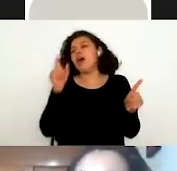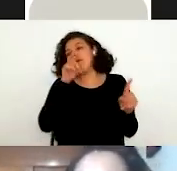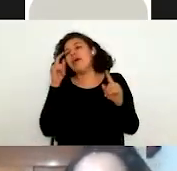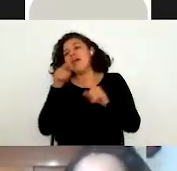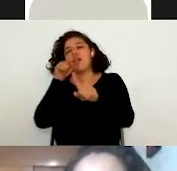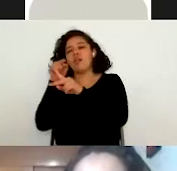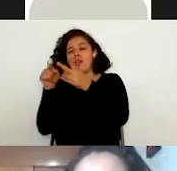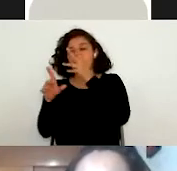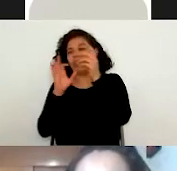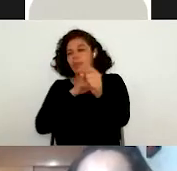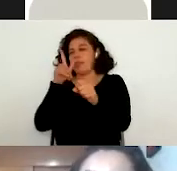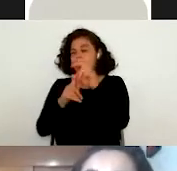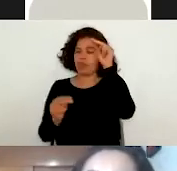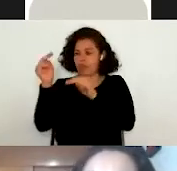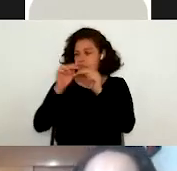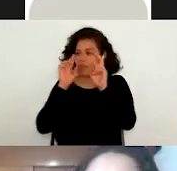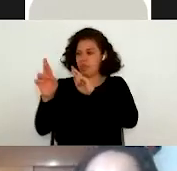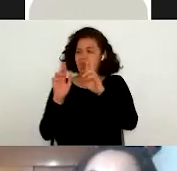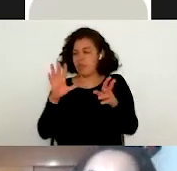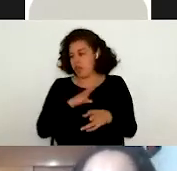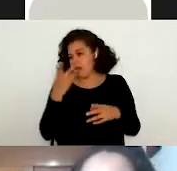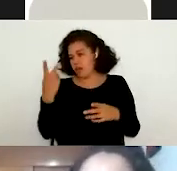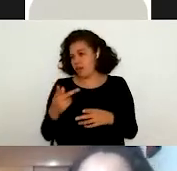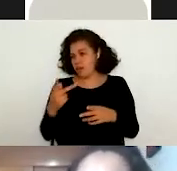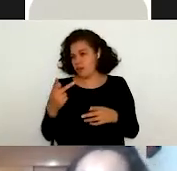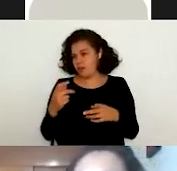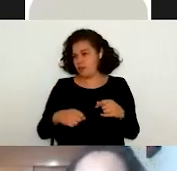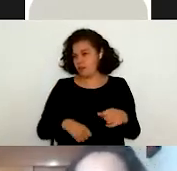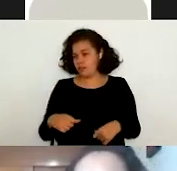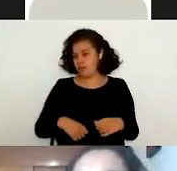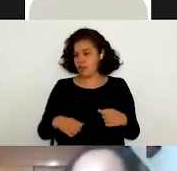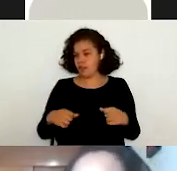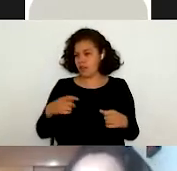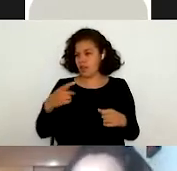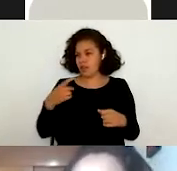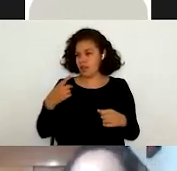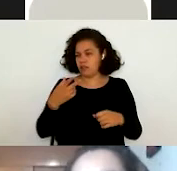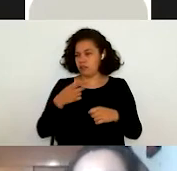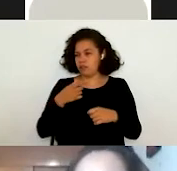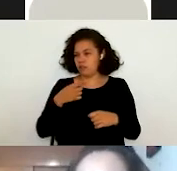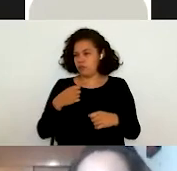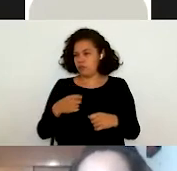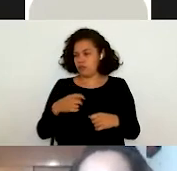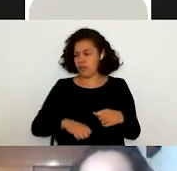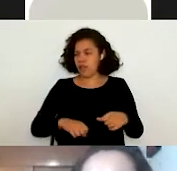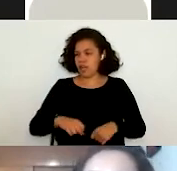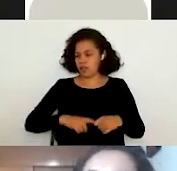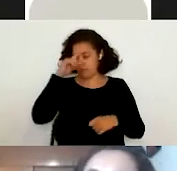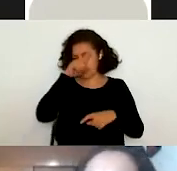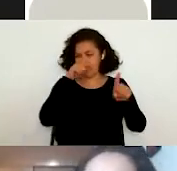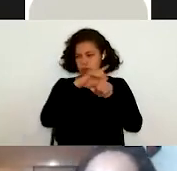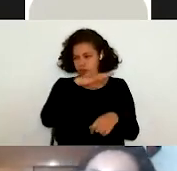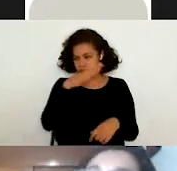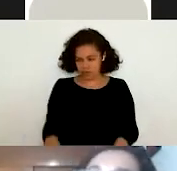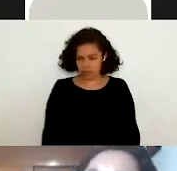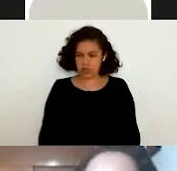objetivos específicos, ¿no? Es decir, que se cumplieran las actividades y que eso tuvo el impacto en el objetivo general. Pero ya nos